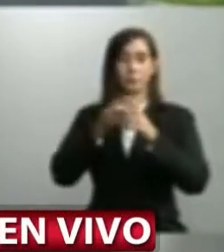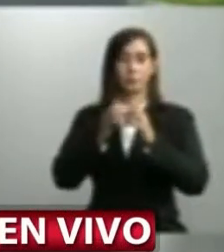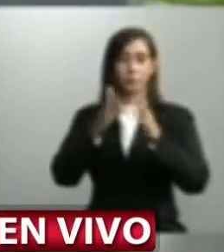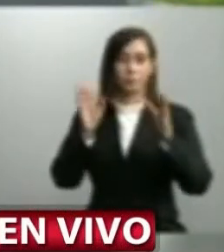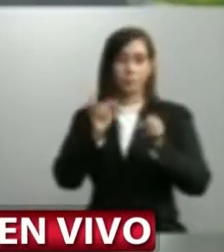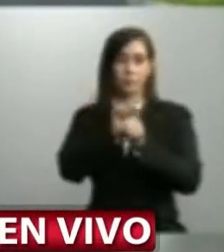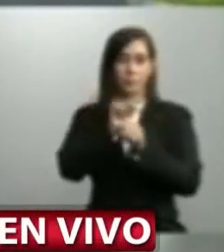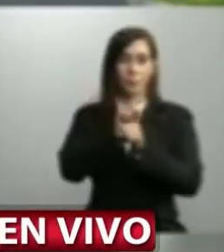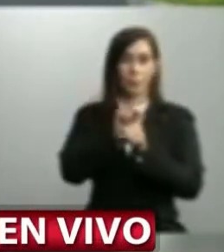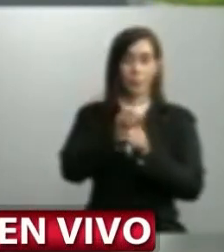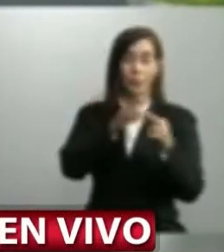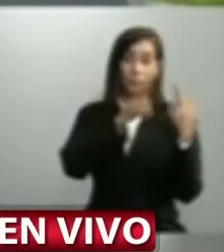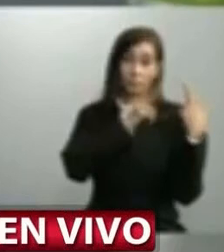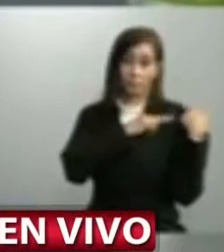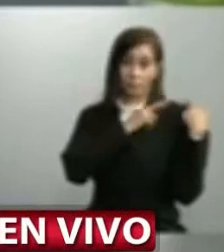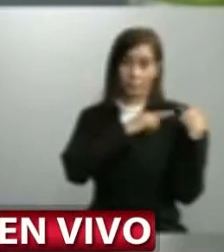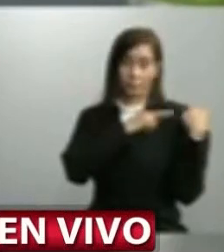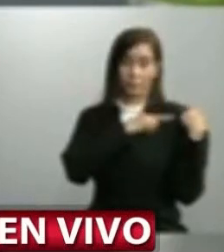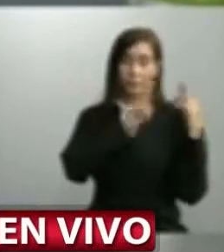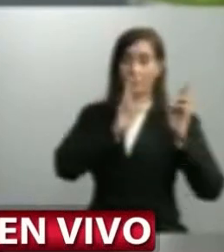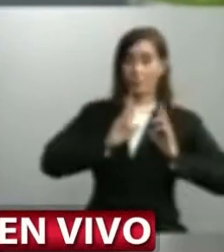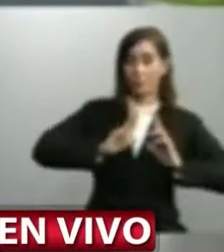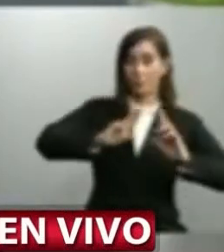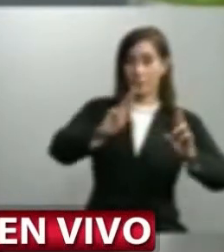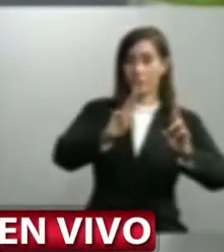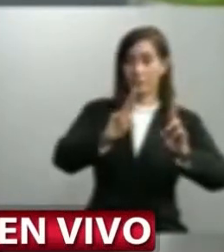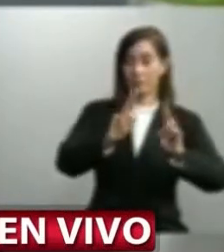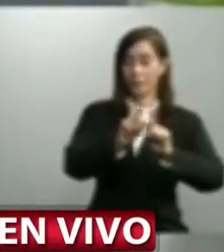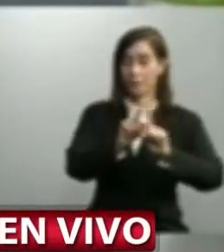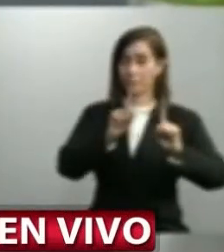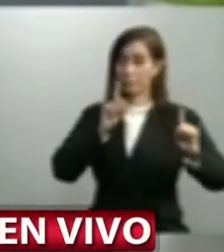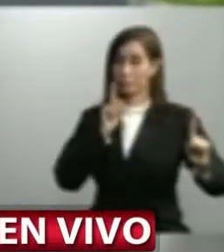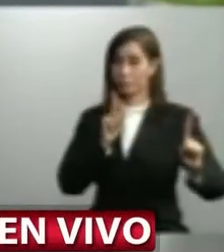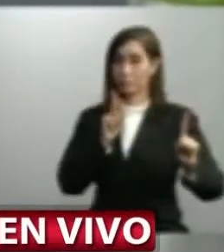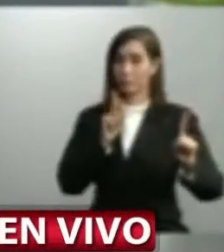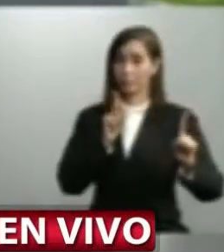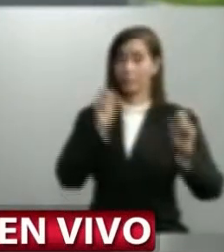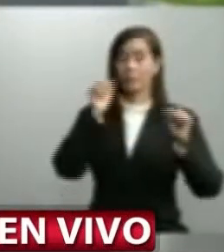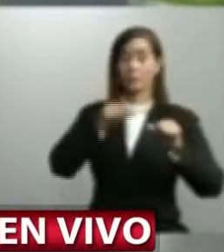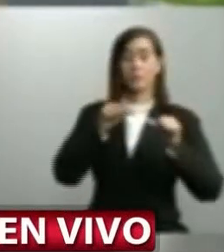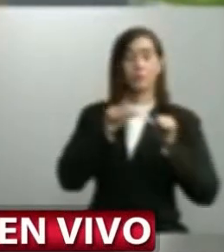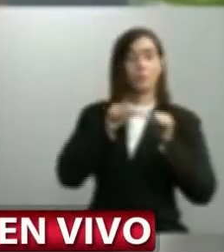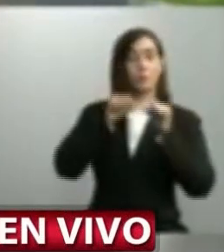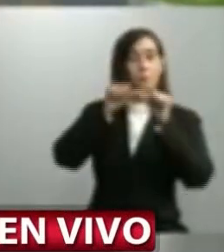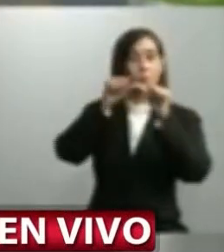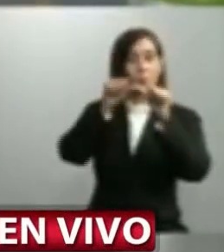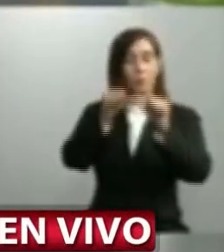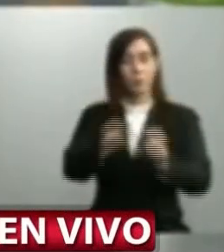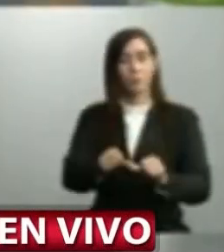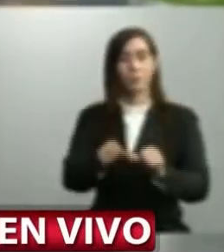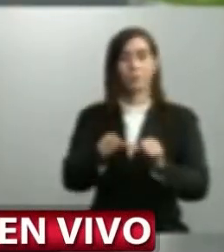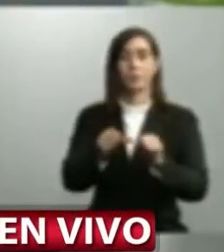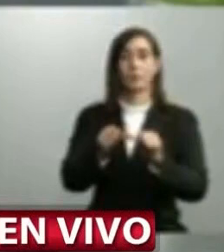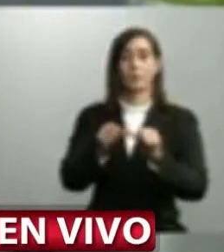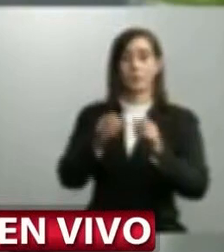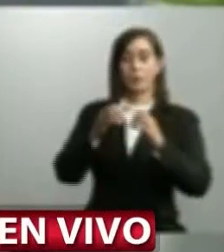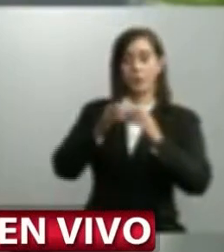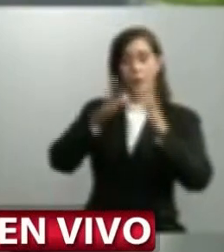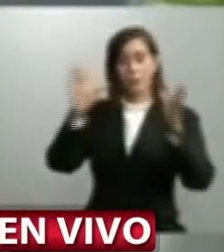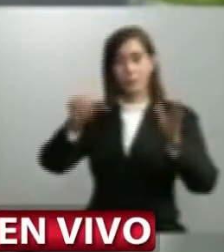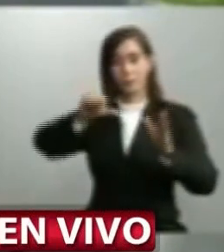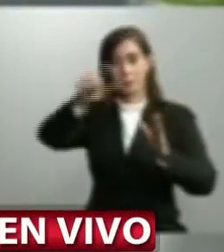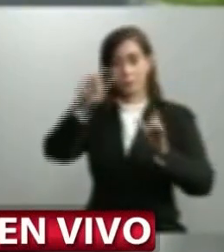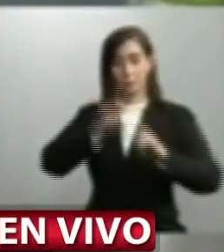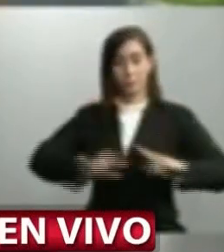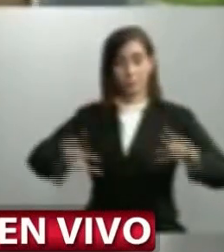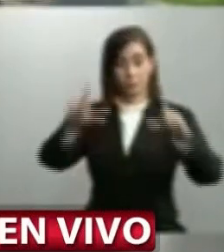mejora su comportamiento y sus previsiones, podemos mantener estabilizada la situación y,